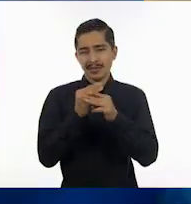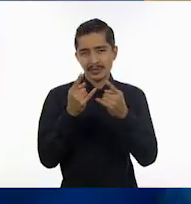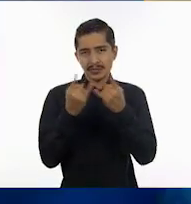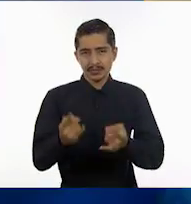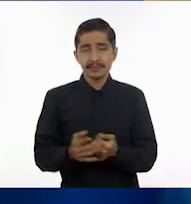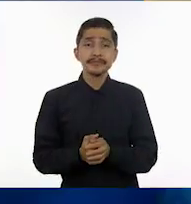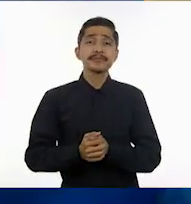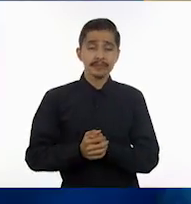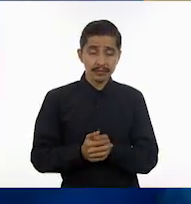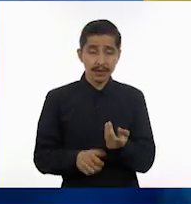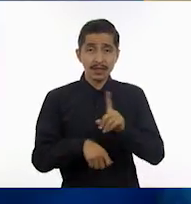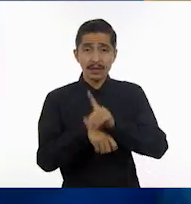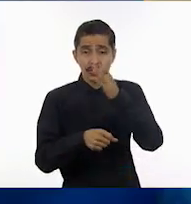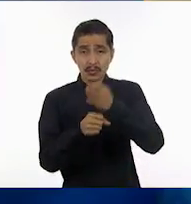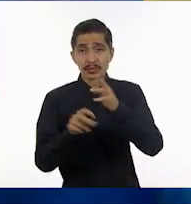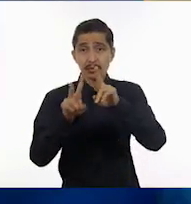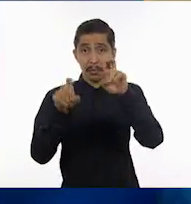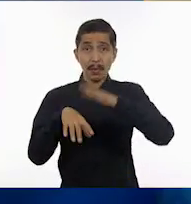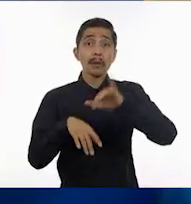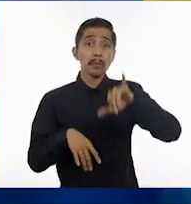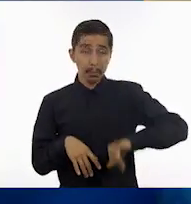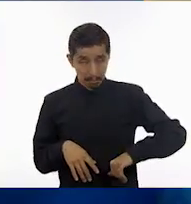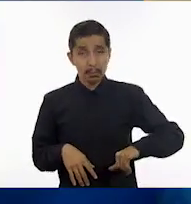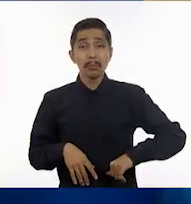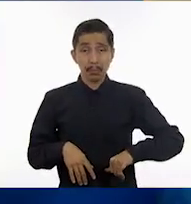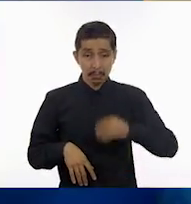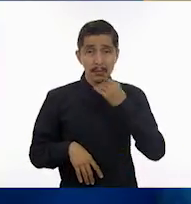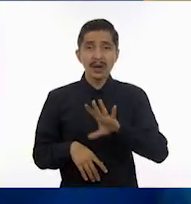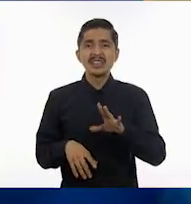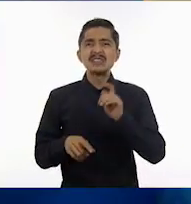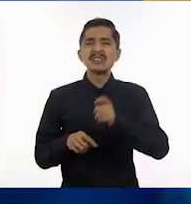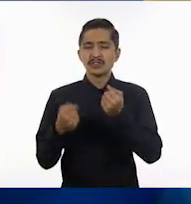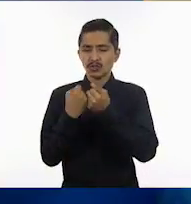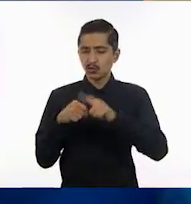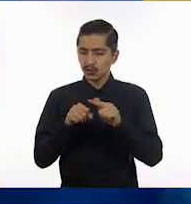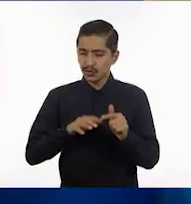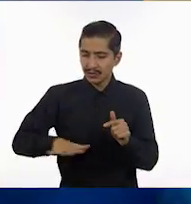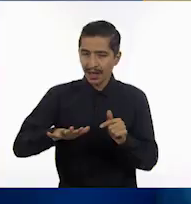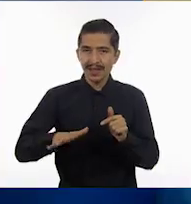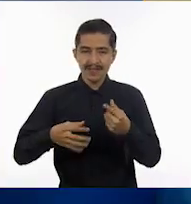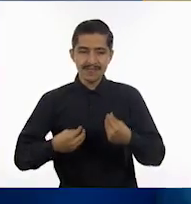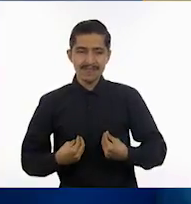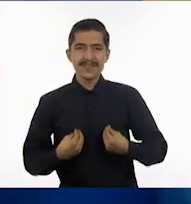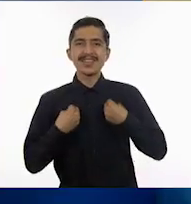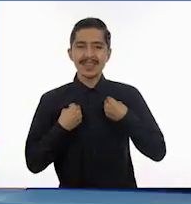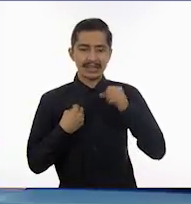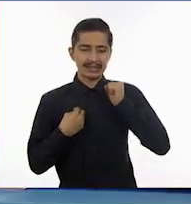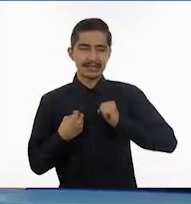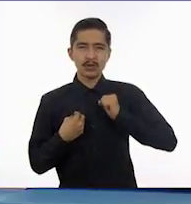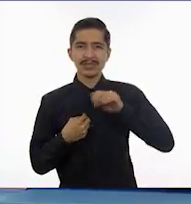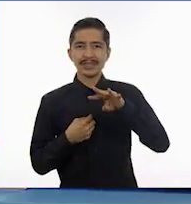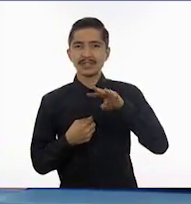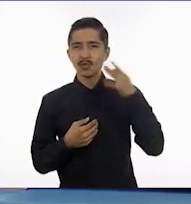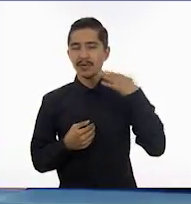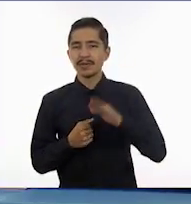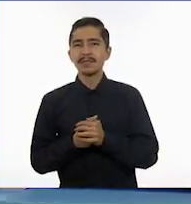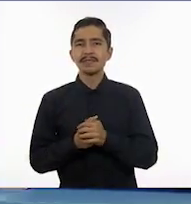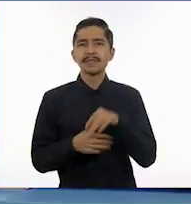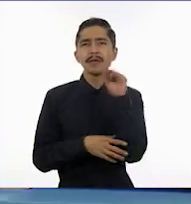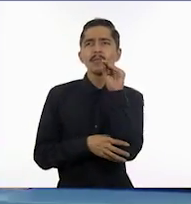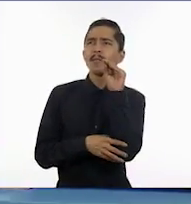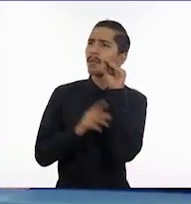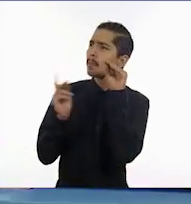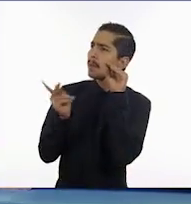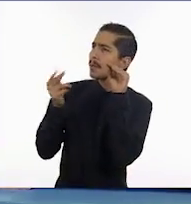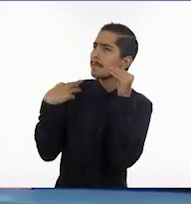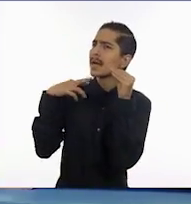de hoy vamos a ver un tema muy interesante que tiene que ver con la sociedad y la forma de vida en el siglo XIX. Maestra, ya